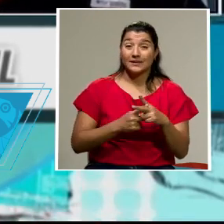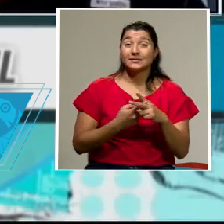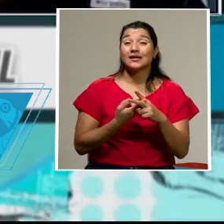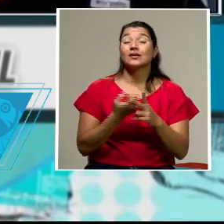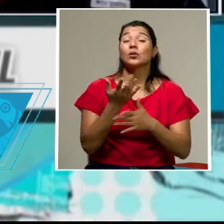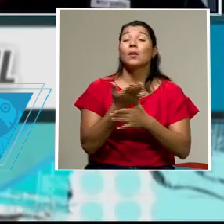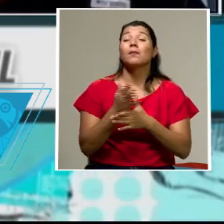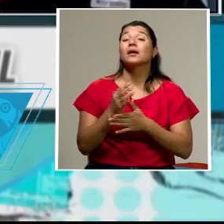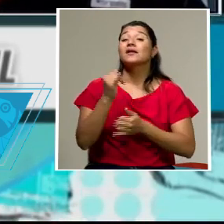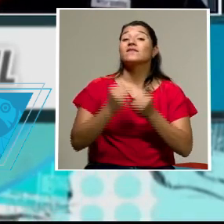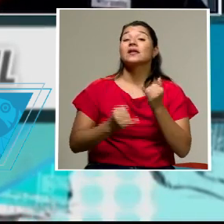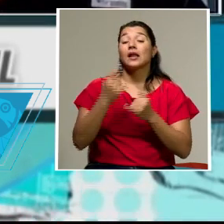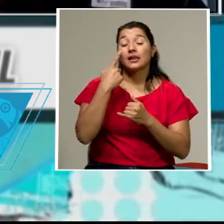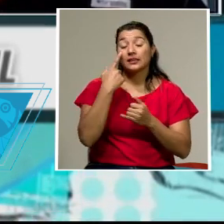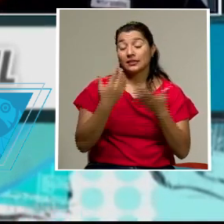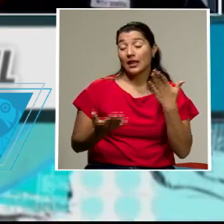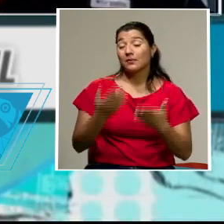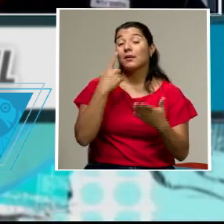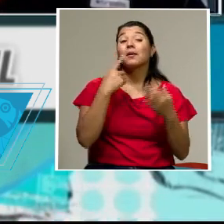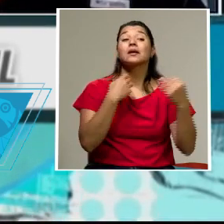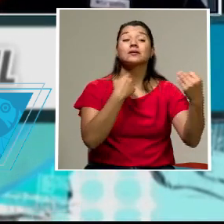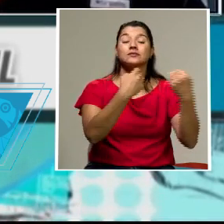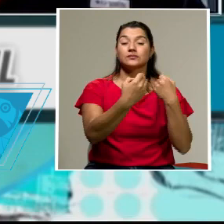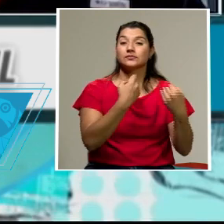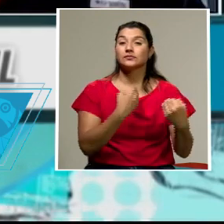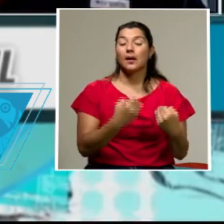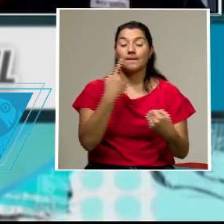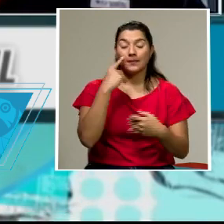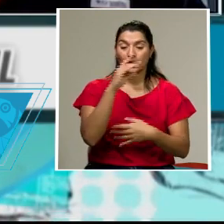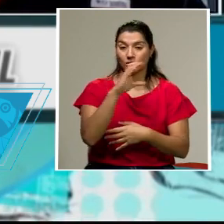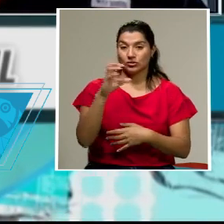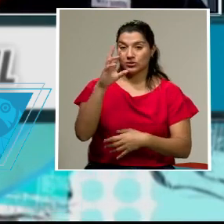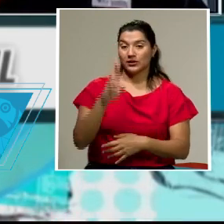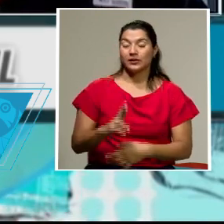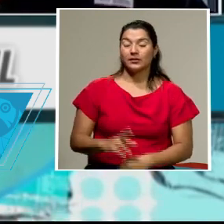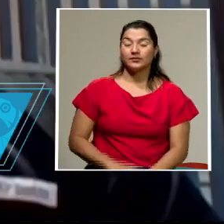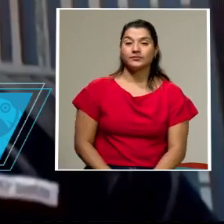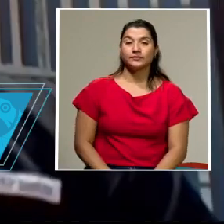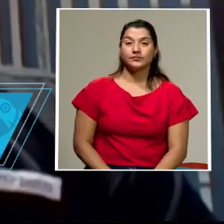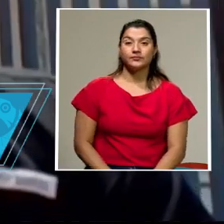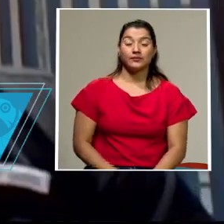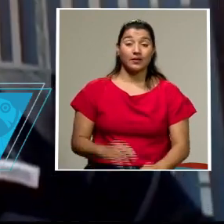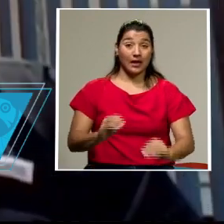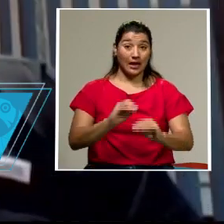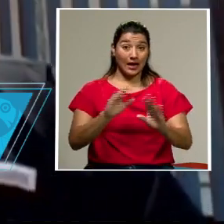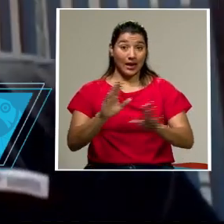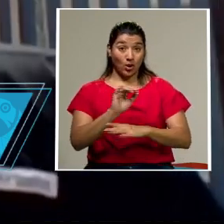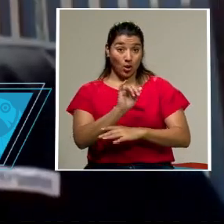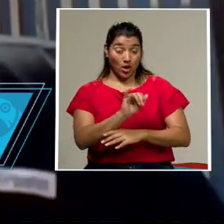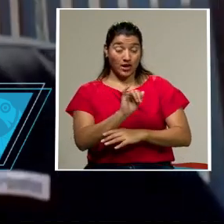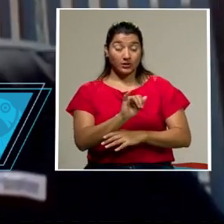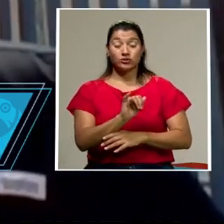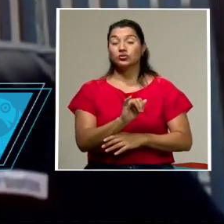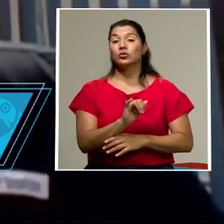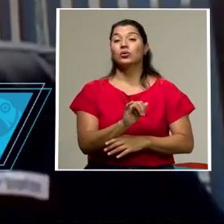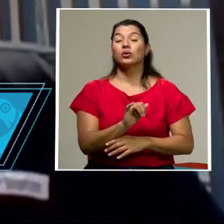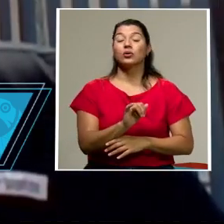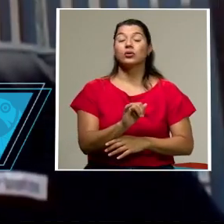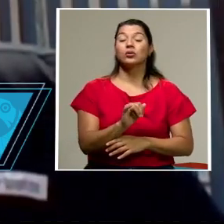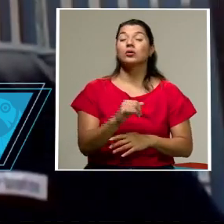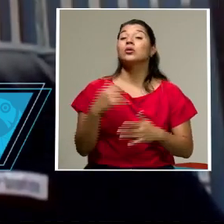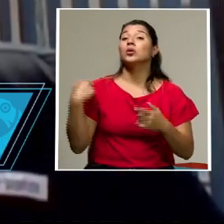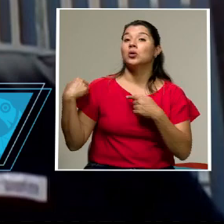para el desarrollo de equipo médico para Costa Rica? Claro, este prototipo viene dando un